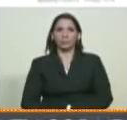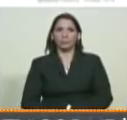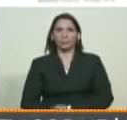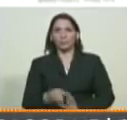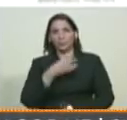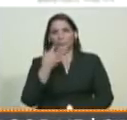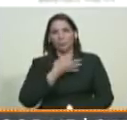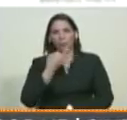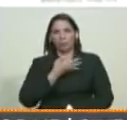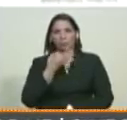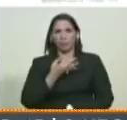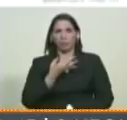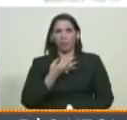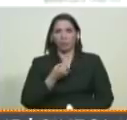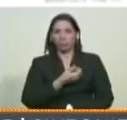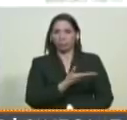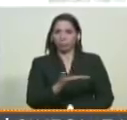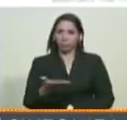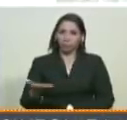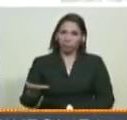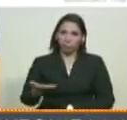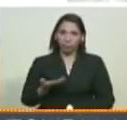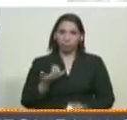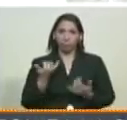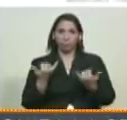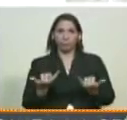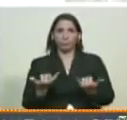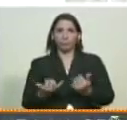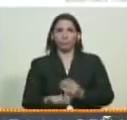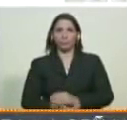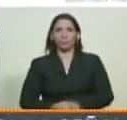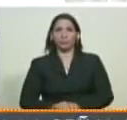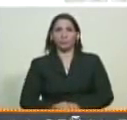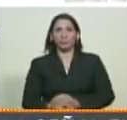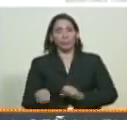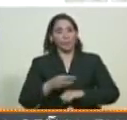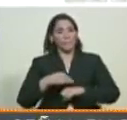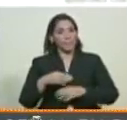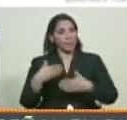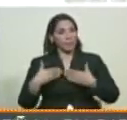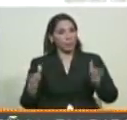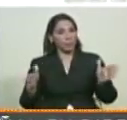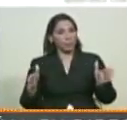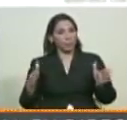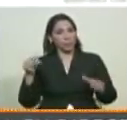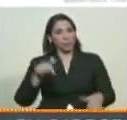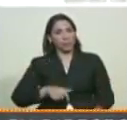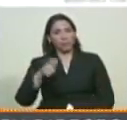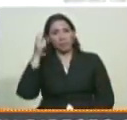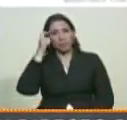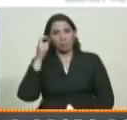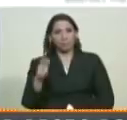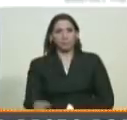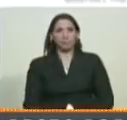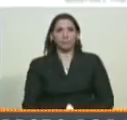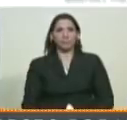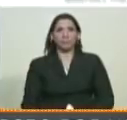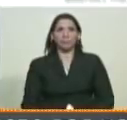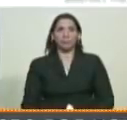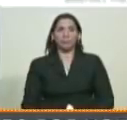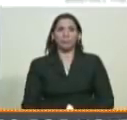Buenas tardes, tengan todos ustedes. Efectivamente, el Ministerio Público ha querido el día de hoy